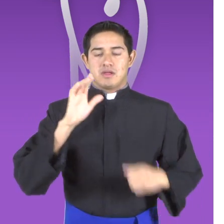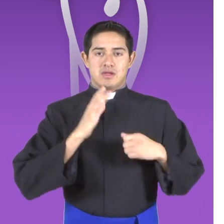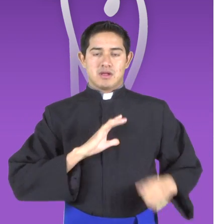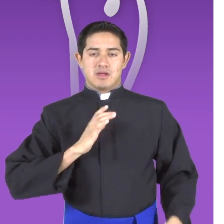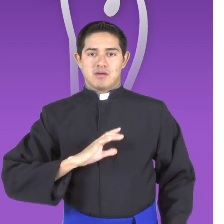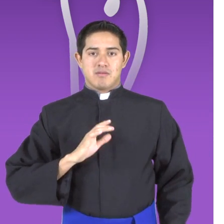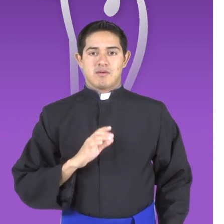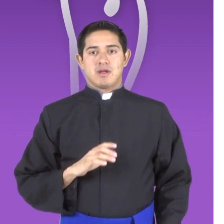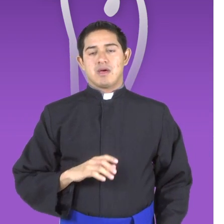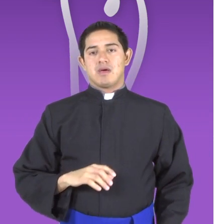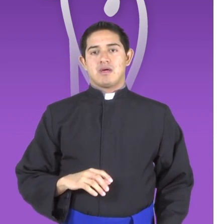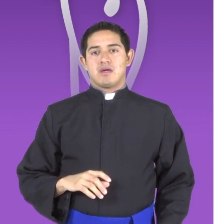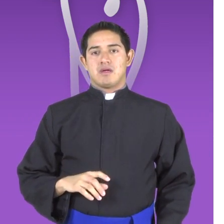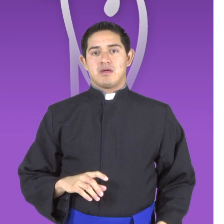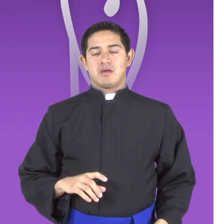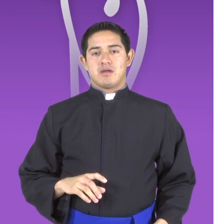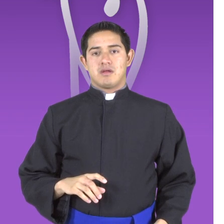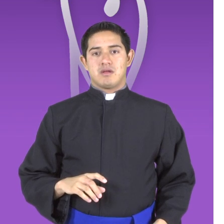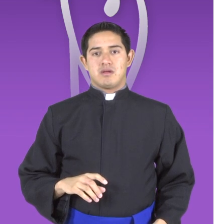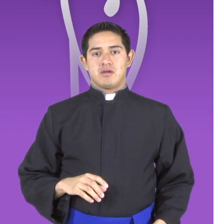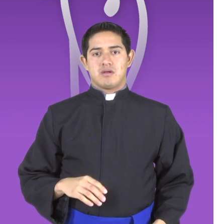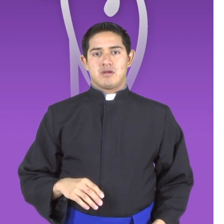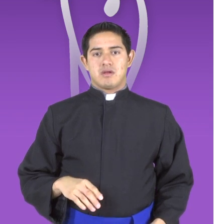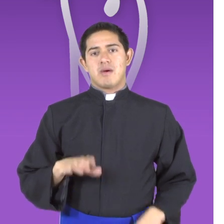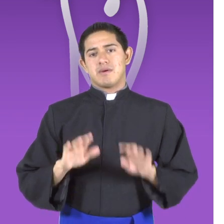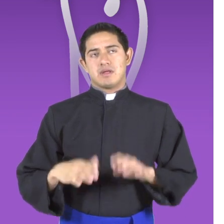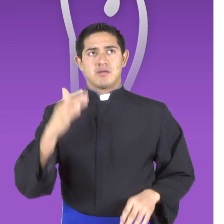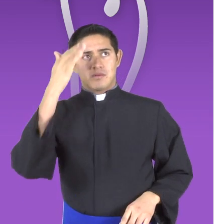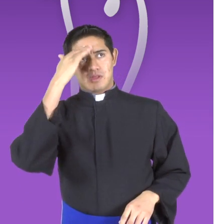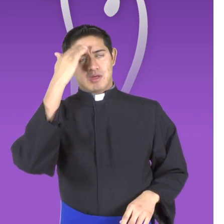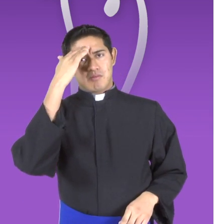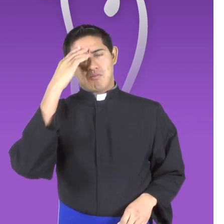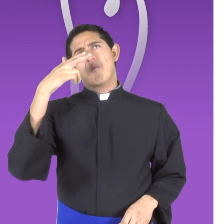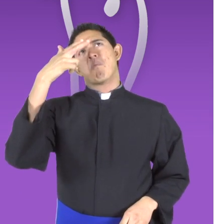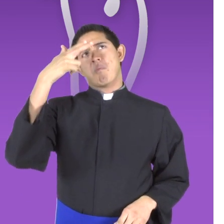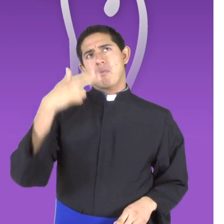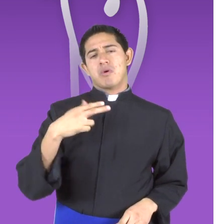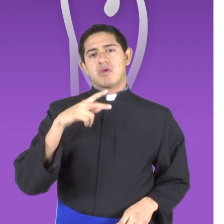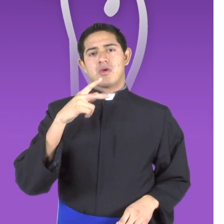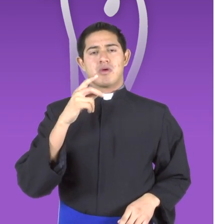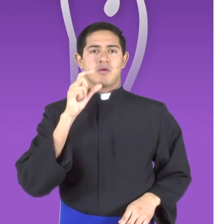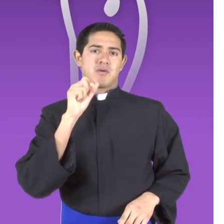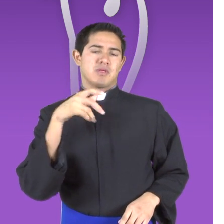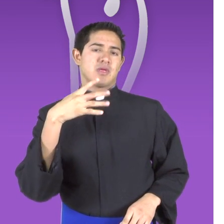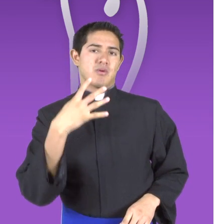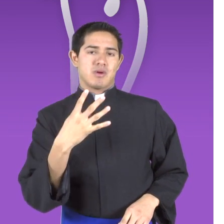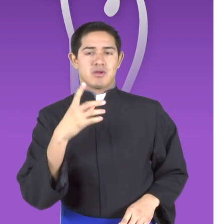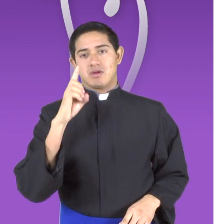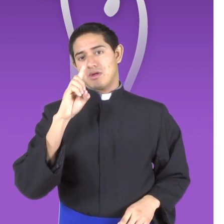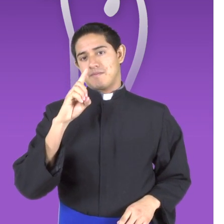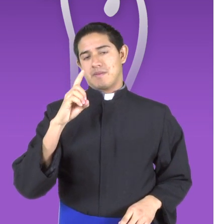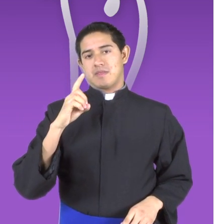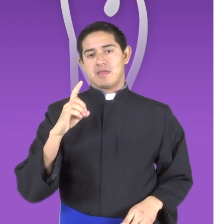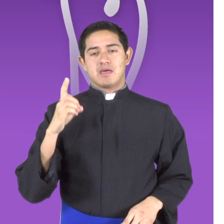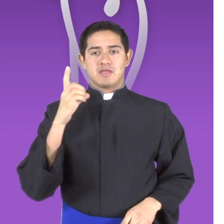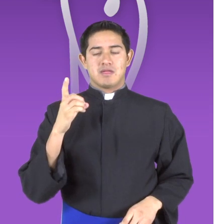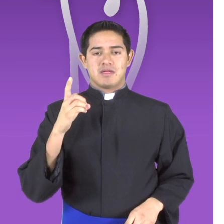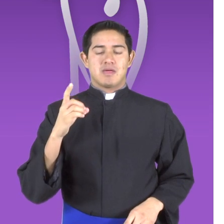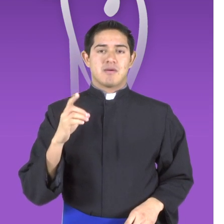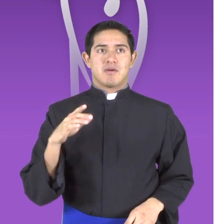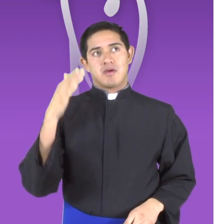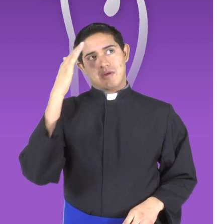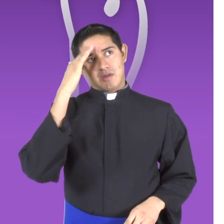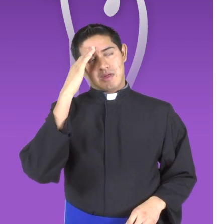su nacimiento. Tal vez ya estamos pensando en el día 24 en la noche, tal vez algunos ya están pensando en la cena, otros pensando en la